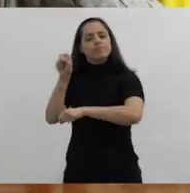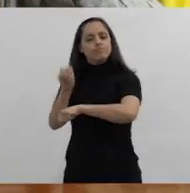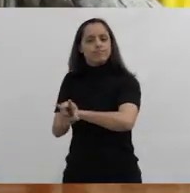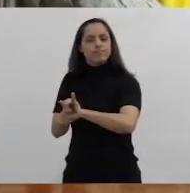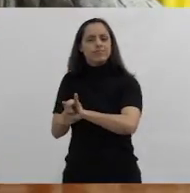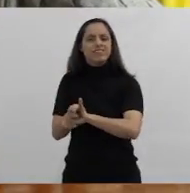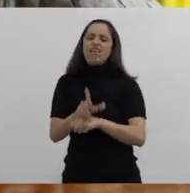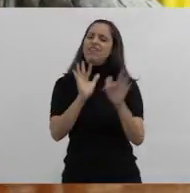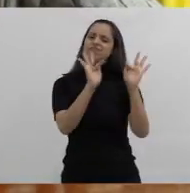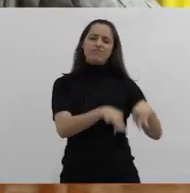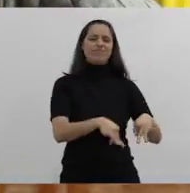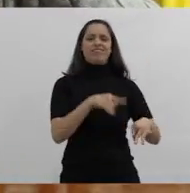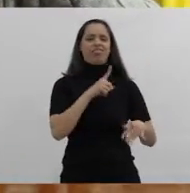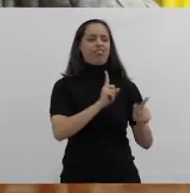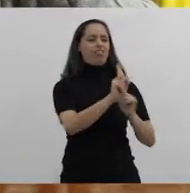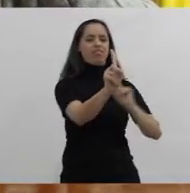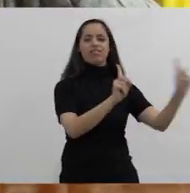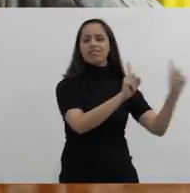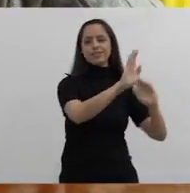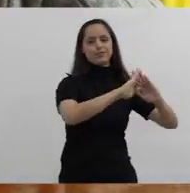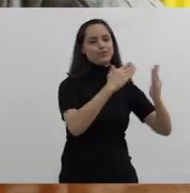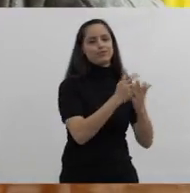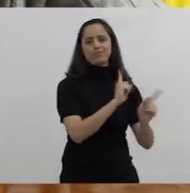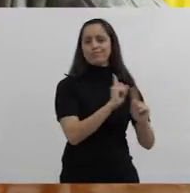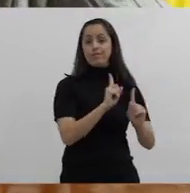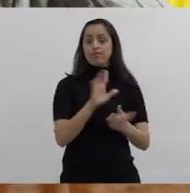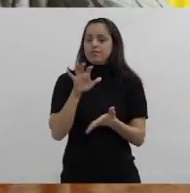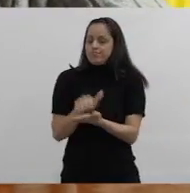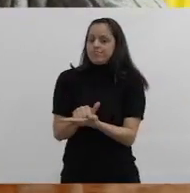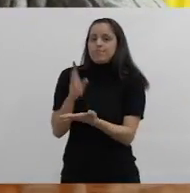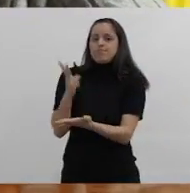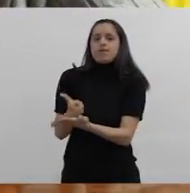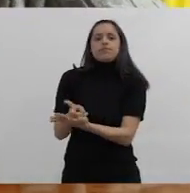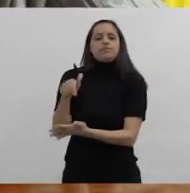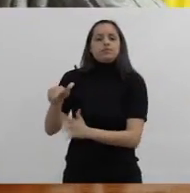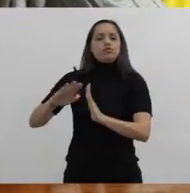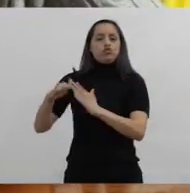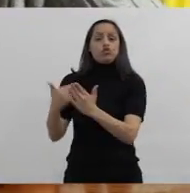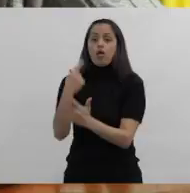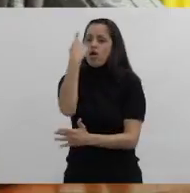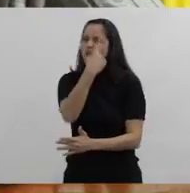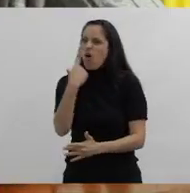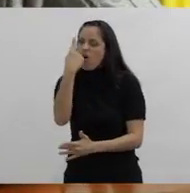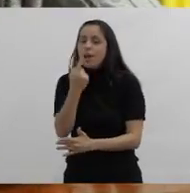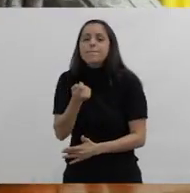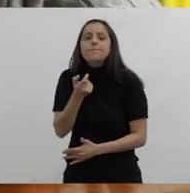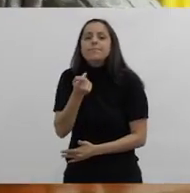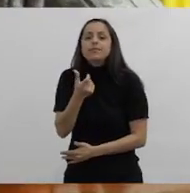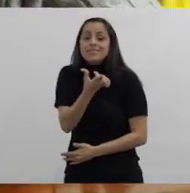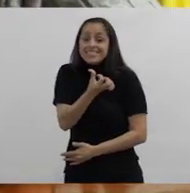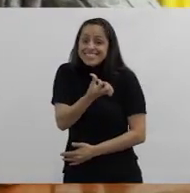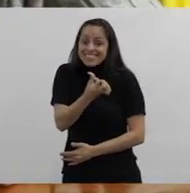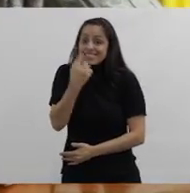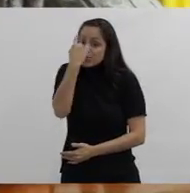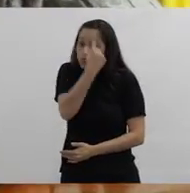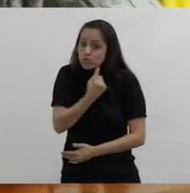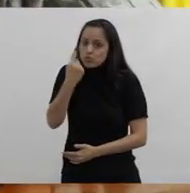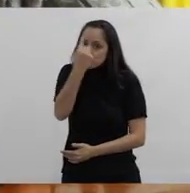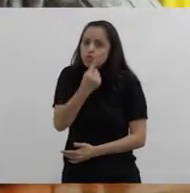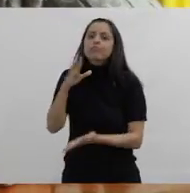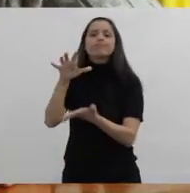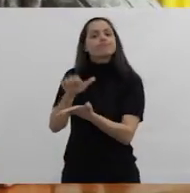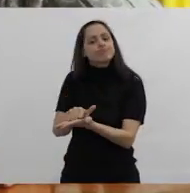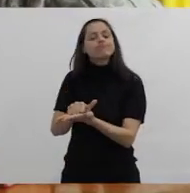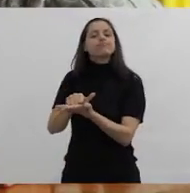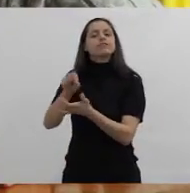que terminar con el profesor taxi, darle, digamos, asumir de acuerdo a un mínimo de horas, que son 6 horas mínimas